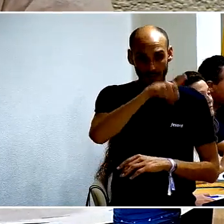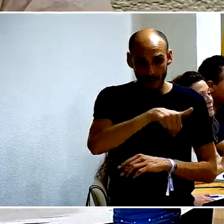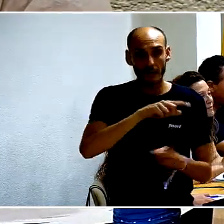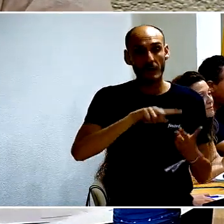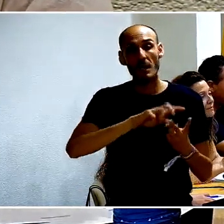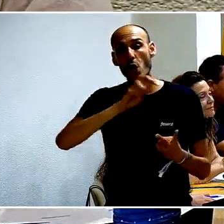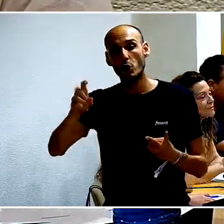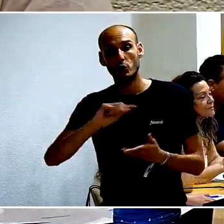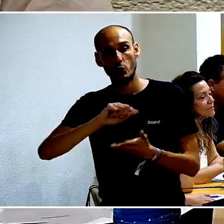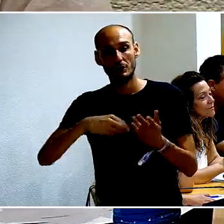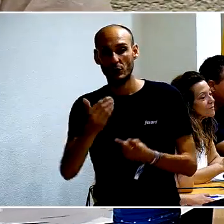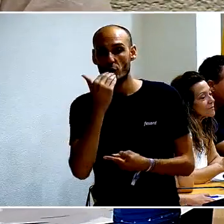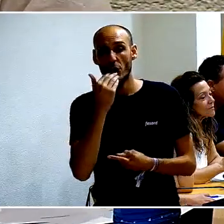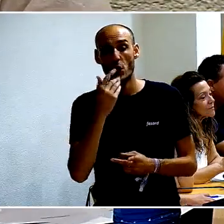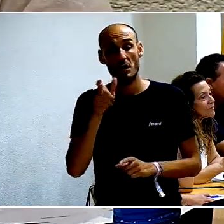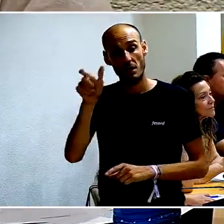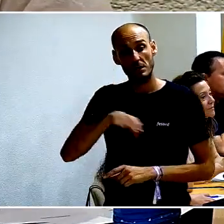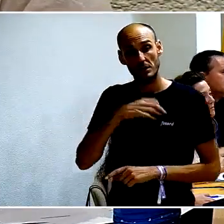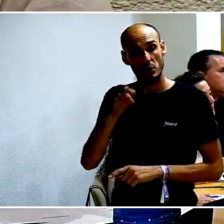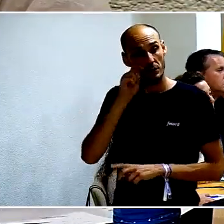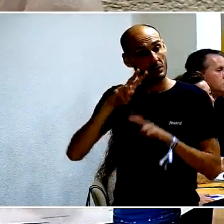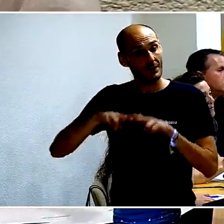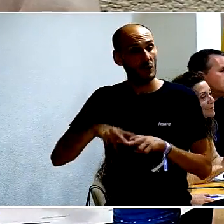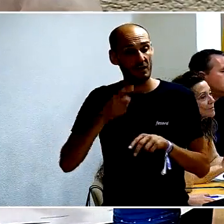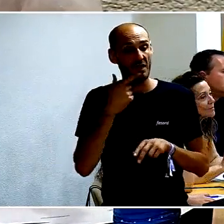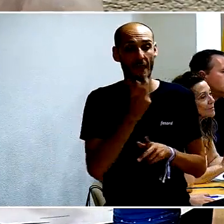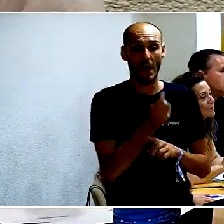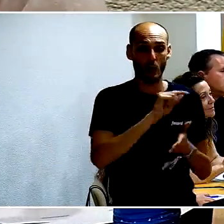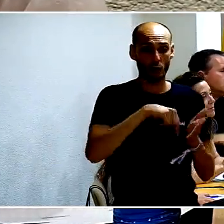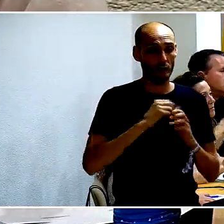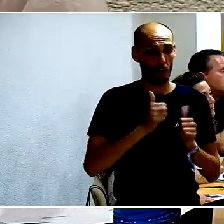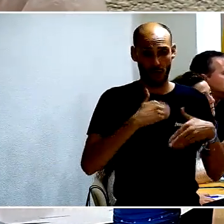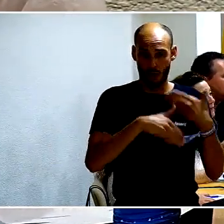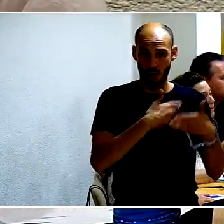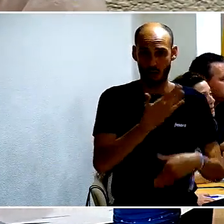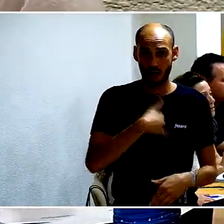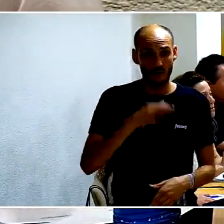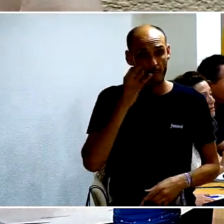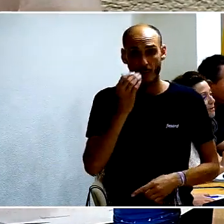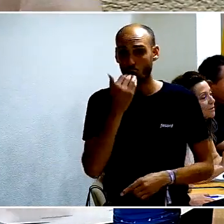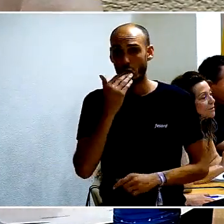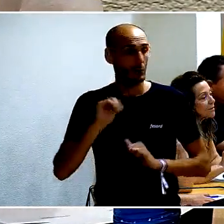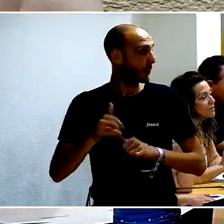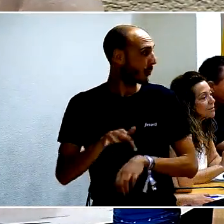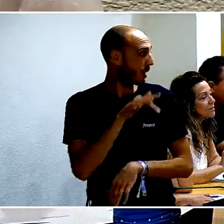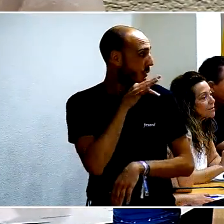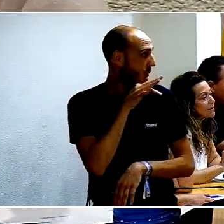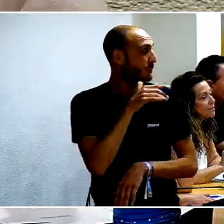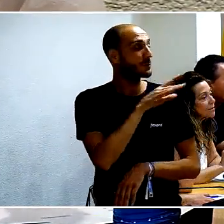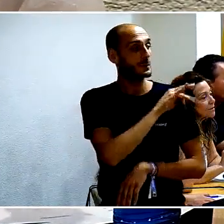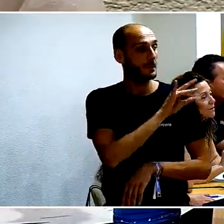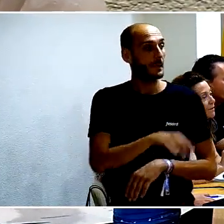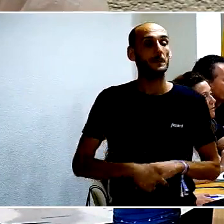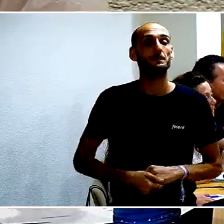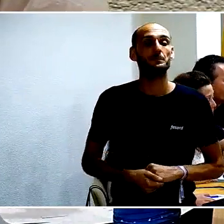de correos. El señor interventor me ha dicho que el de la grúa ya está iniciado, parece ser, pero el de correos todavía no, o al menos, vale,